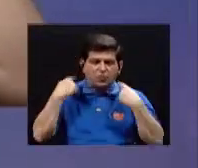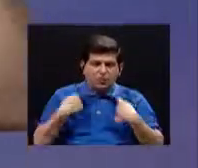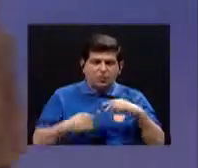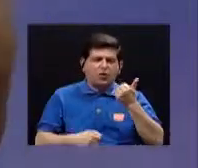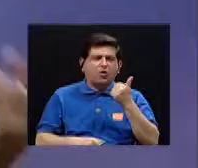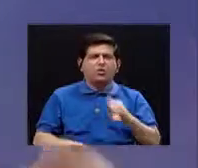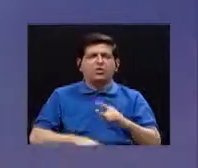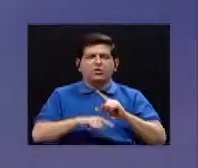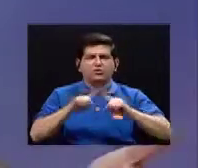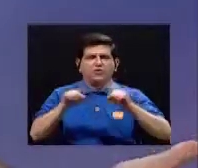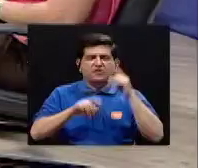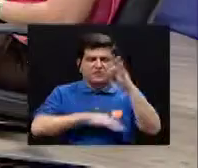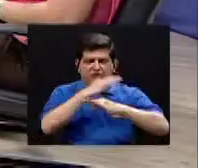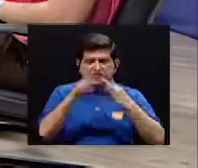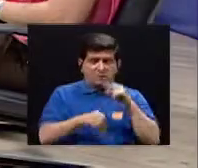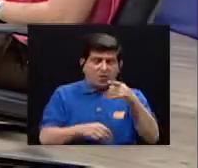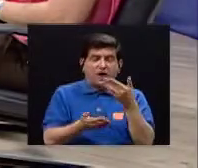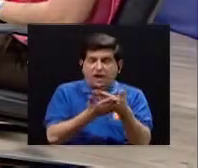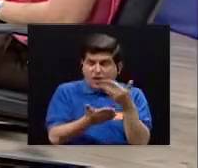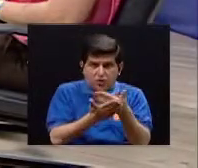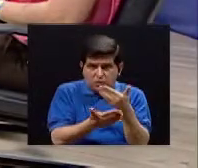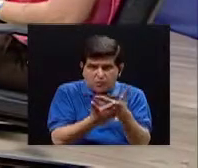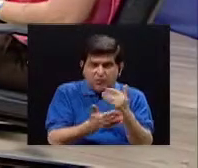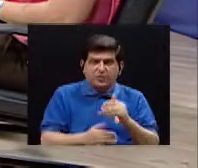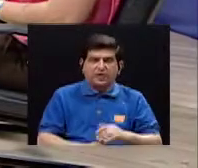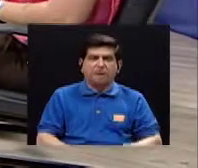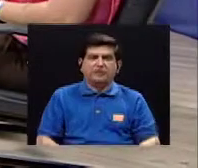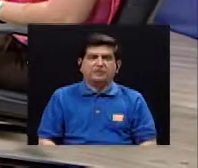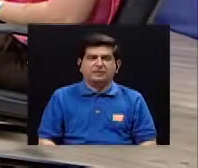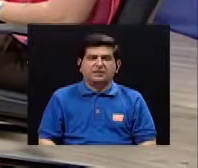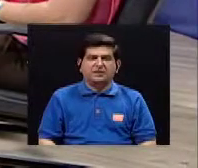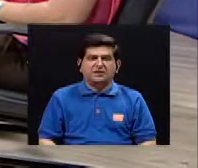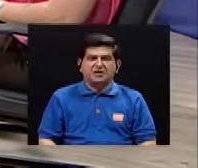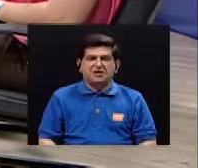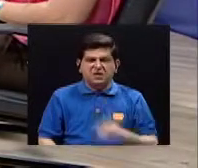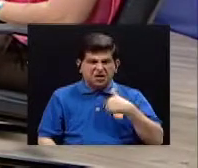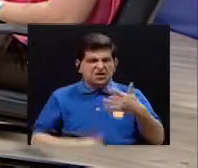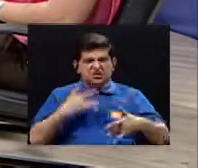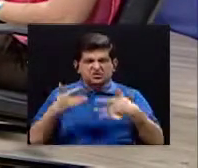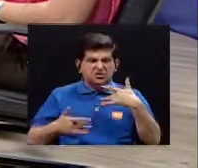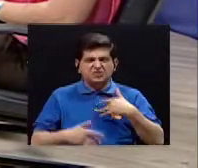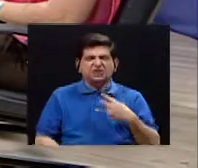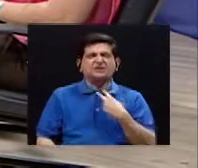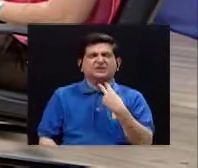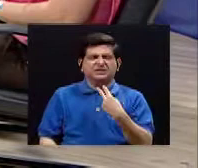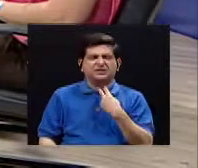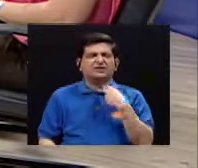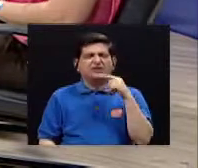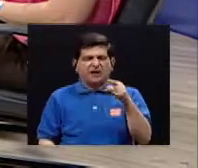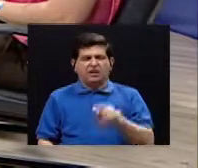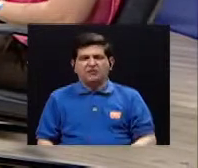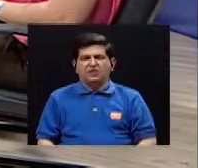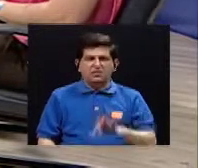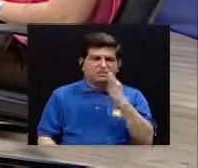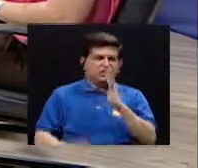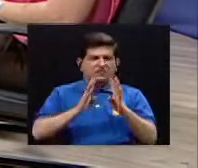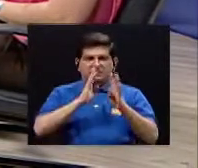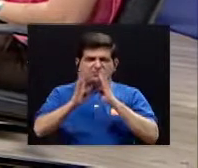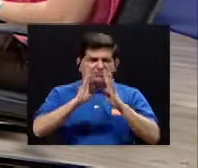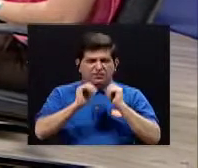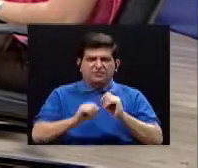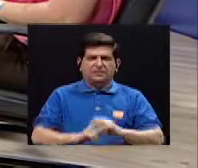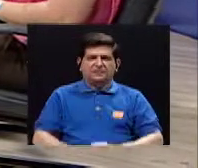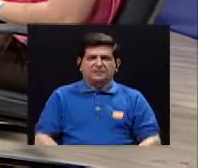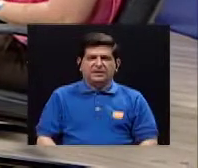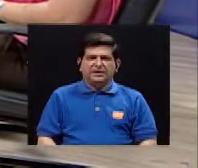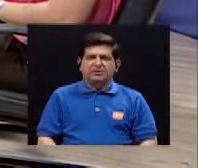tenía otro look acá y yo lo probé como mauricio y me y de repente sentí que el tono de la voz de él la forma en la que él